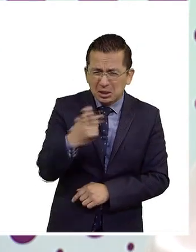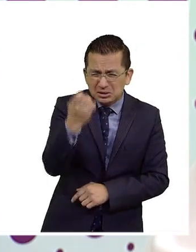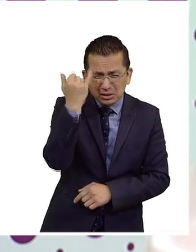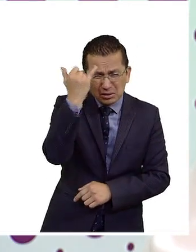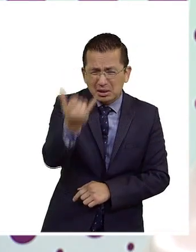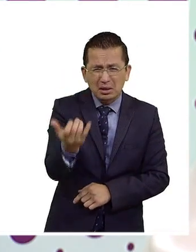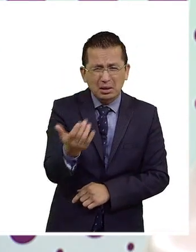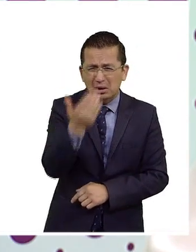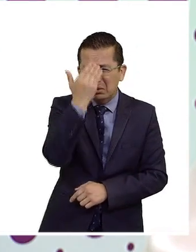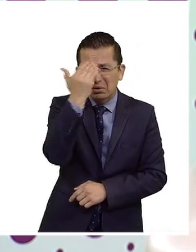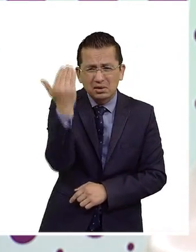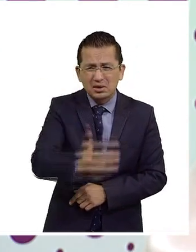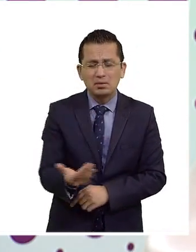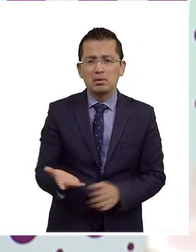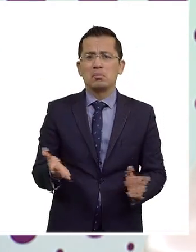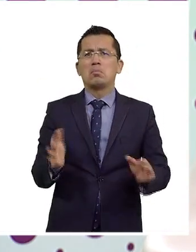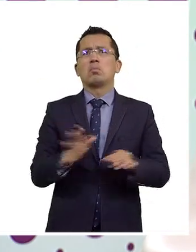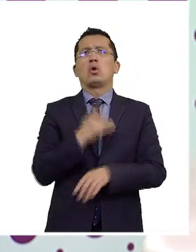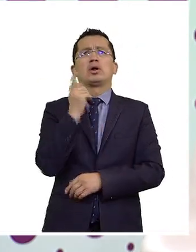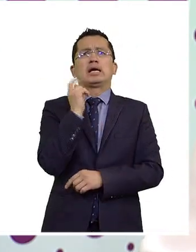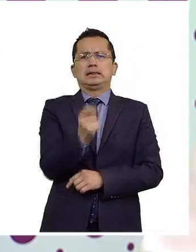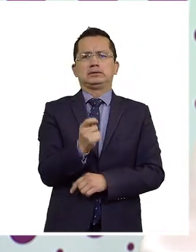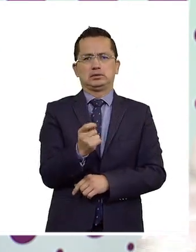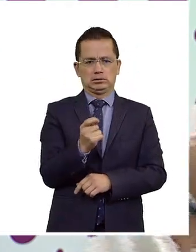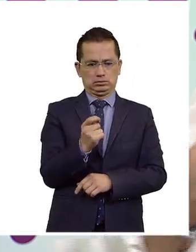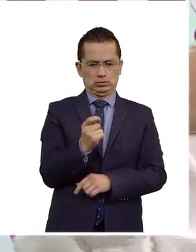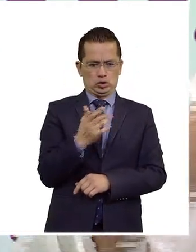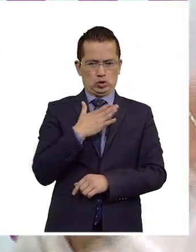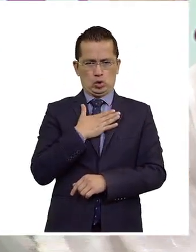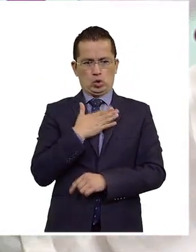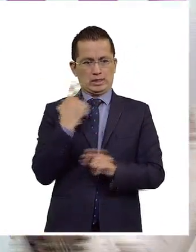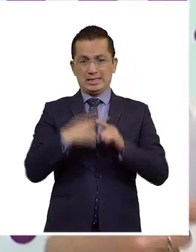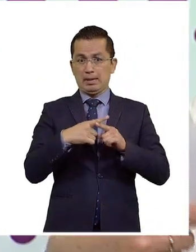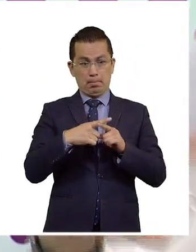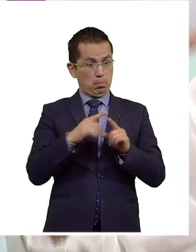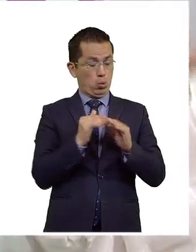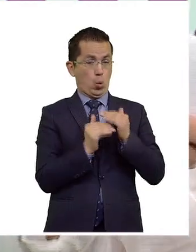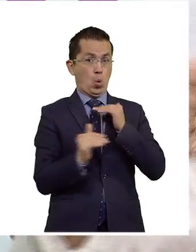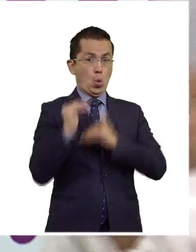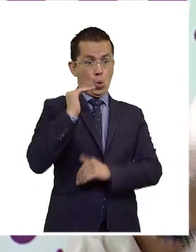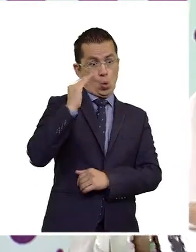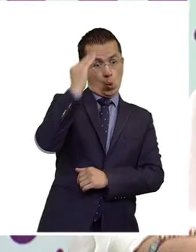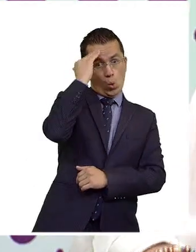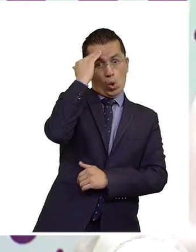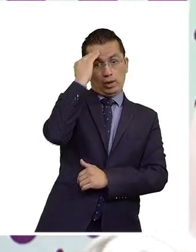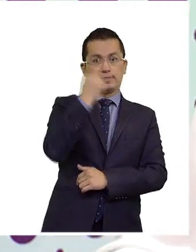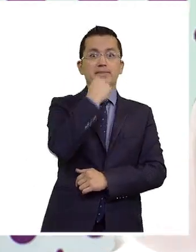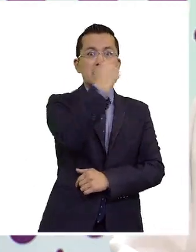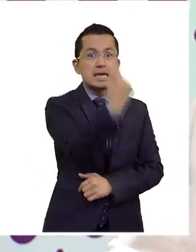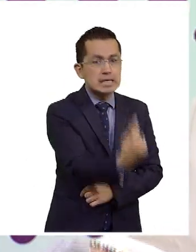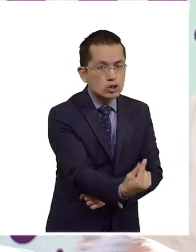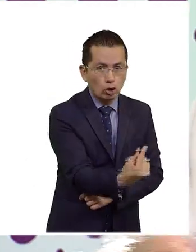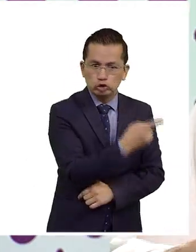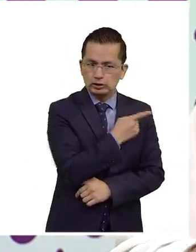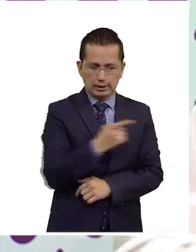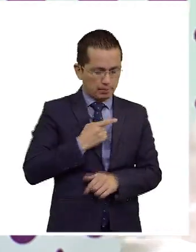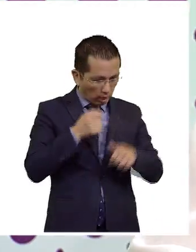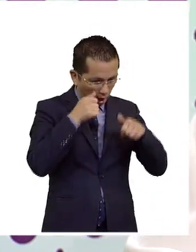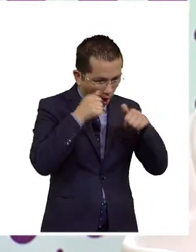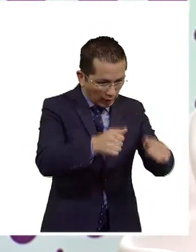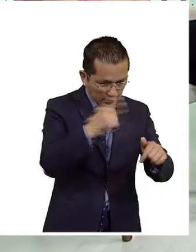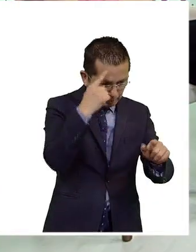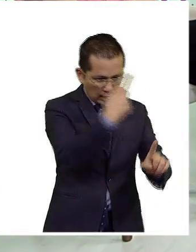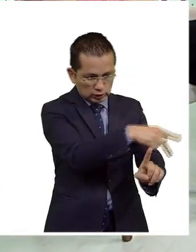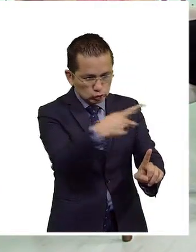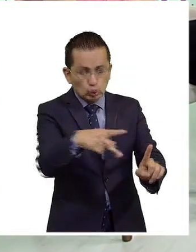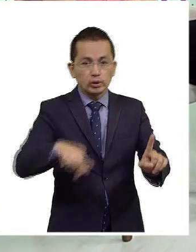el interés superior del niño como lo que significa, no es el interés superior de los papás reflejado en los niños, ¿no? Sí, porque poco falta para decir que es